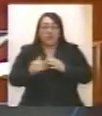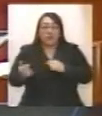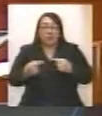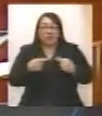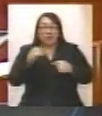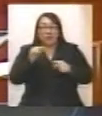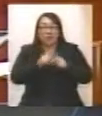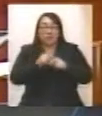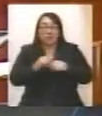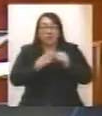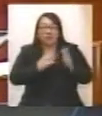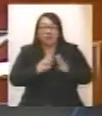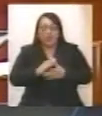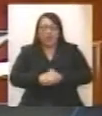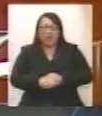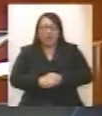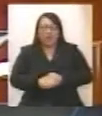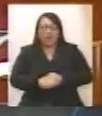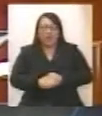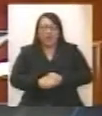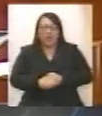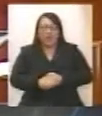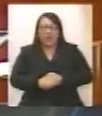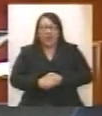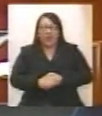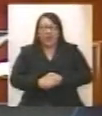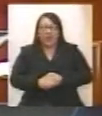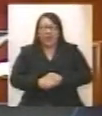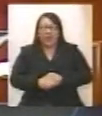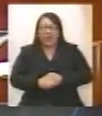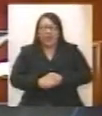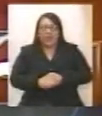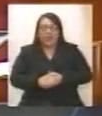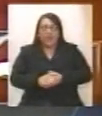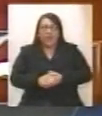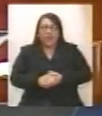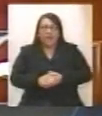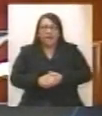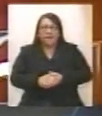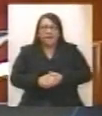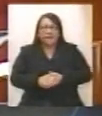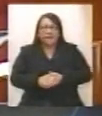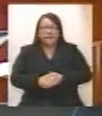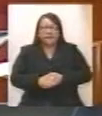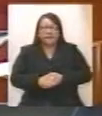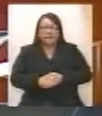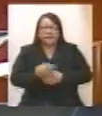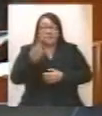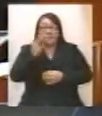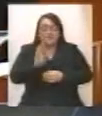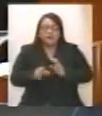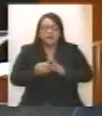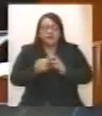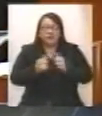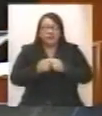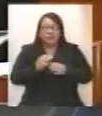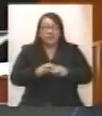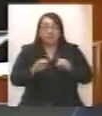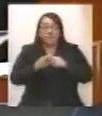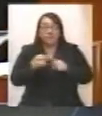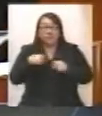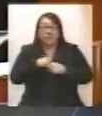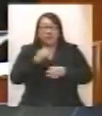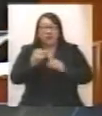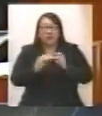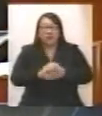y del Plan de Diversificación Productiva, para añadir motores adicionales a nuestra